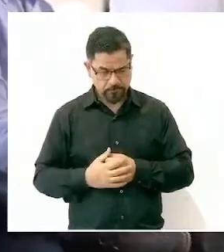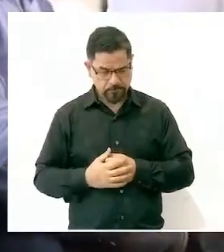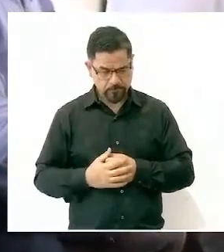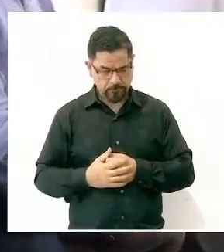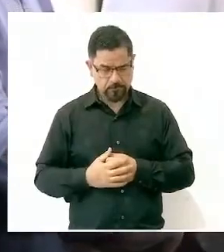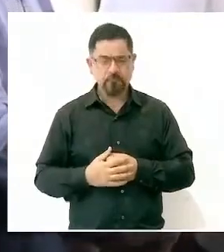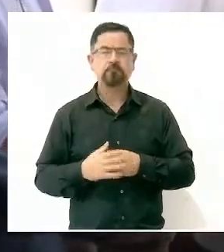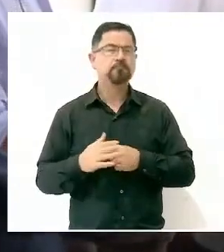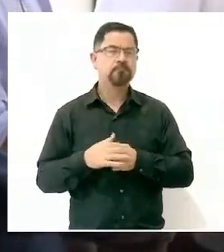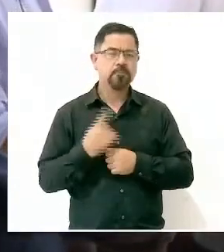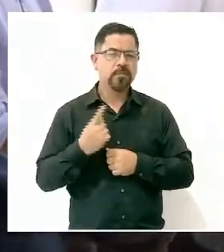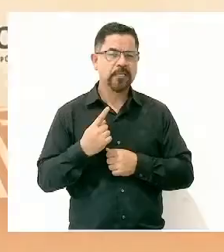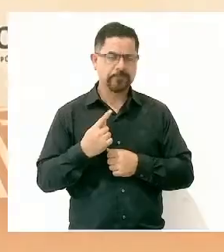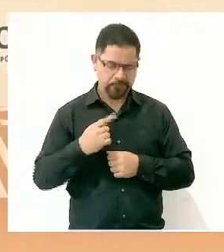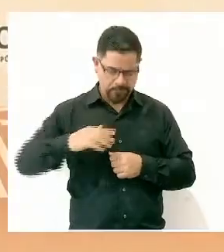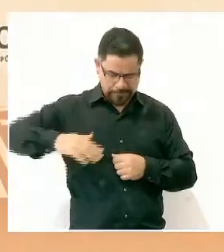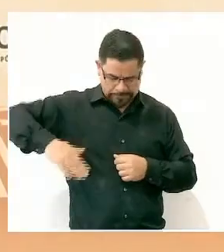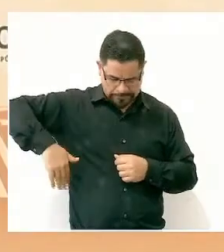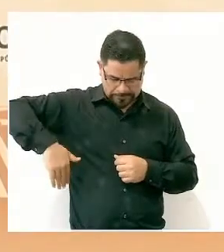porque ya lo expresé,